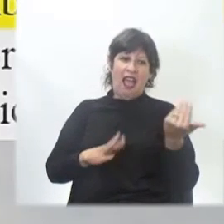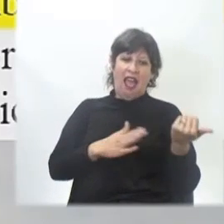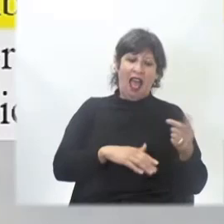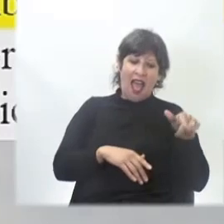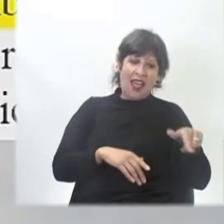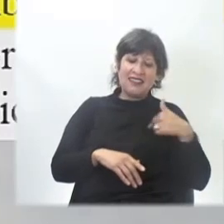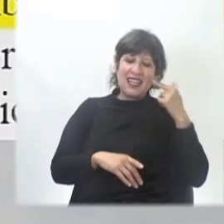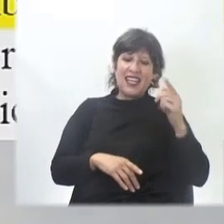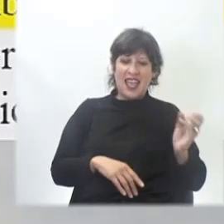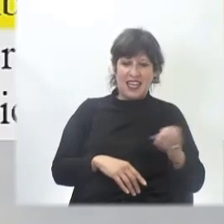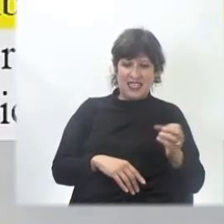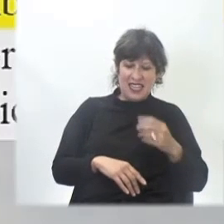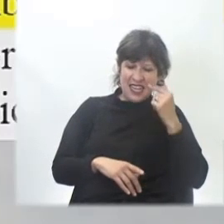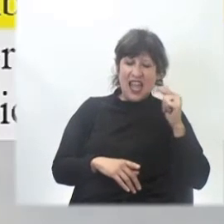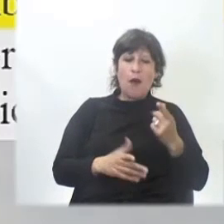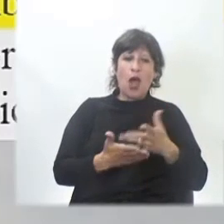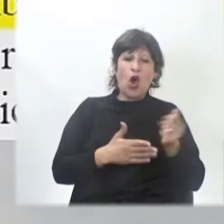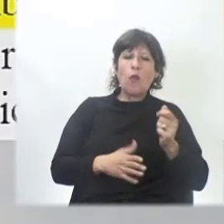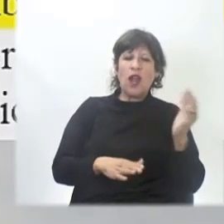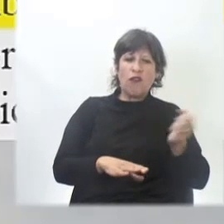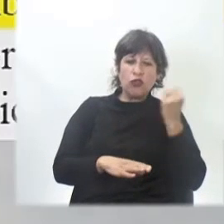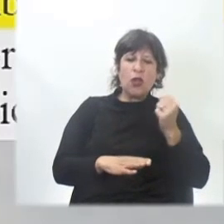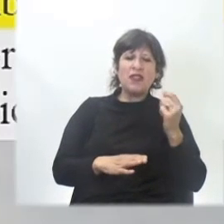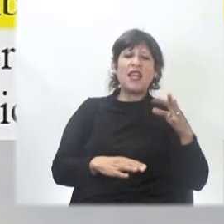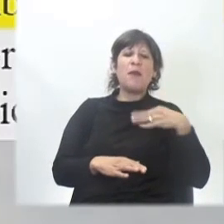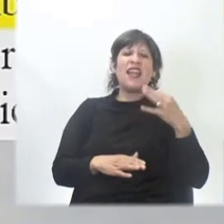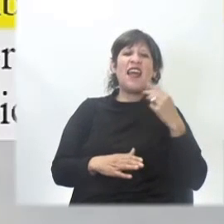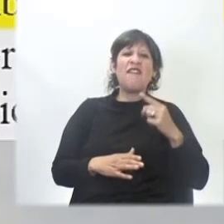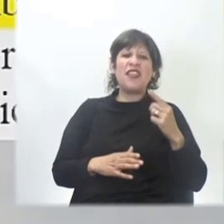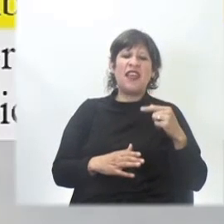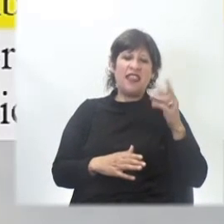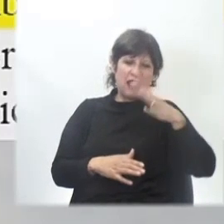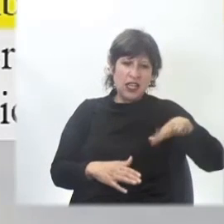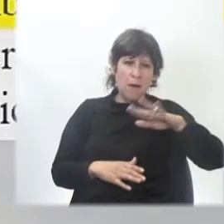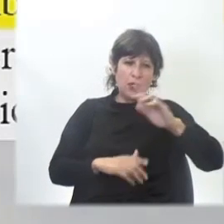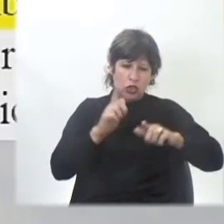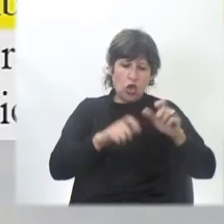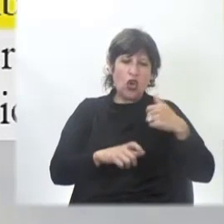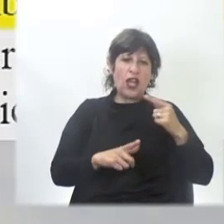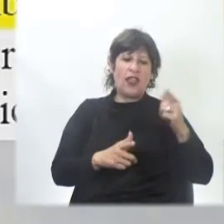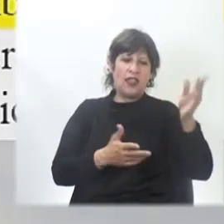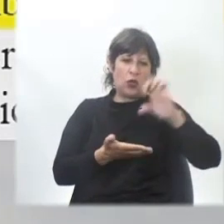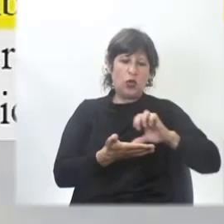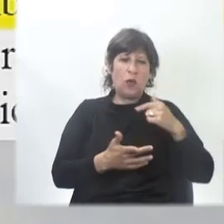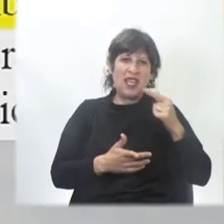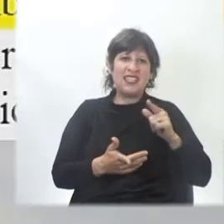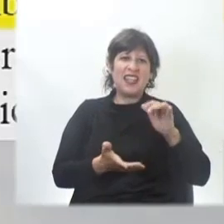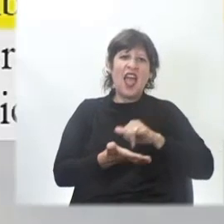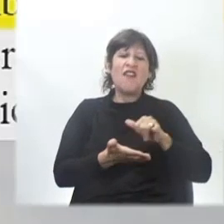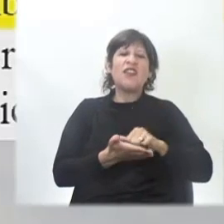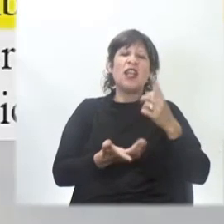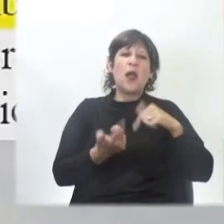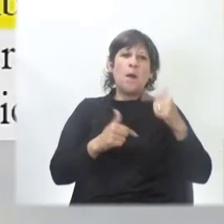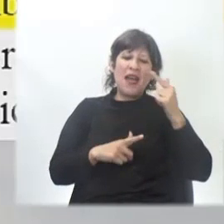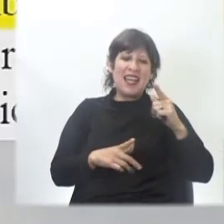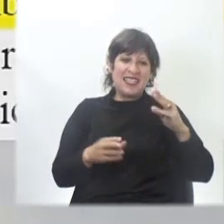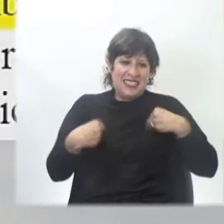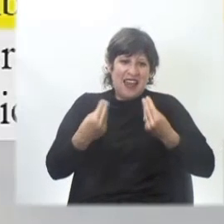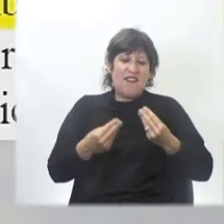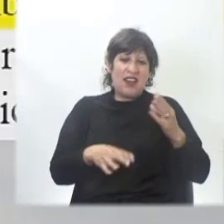eran fundamentales para la vida de nuestro país, para la vida de nuestra gente, aviones que jugaron un papel fundamental para salvar